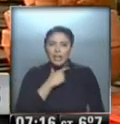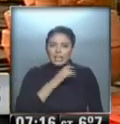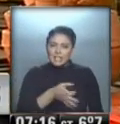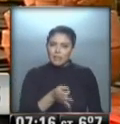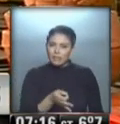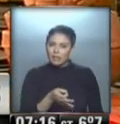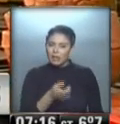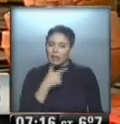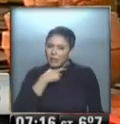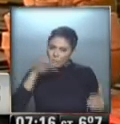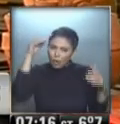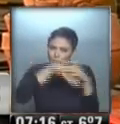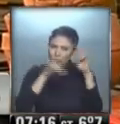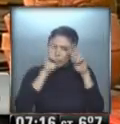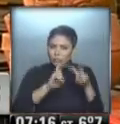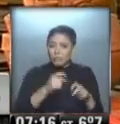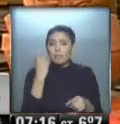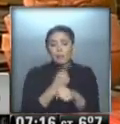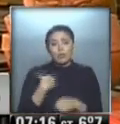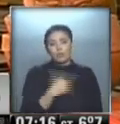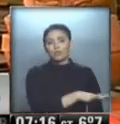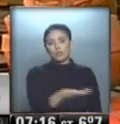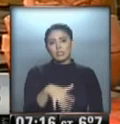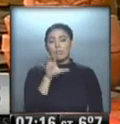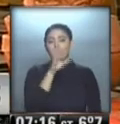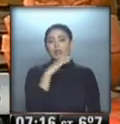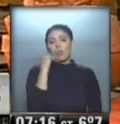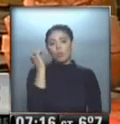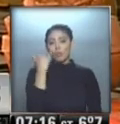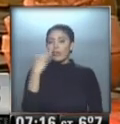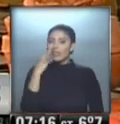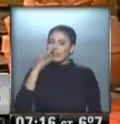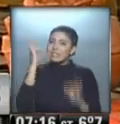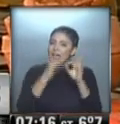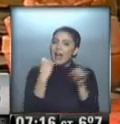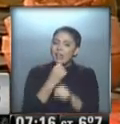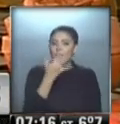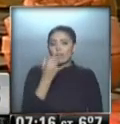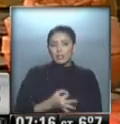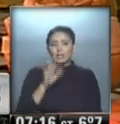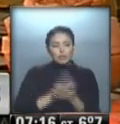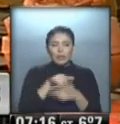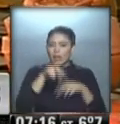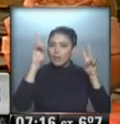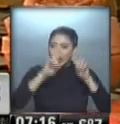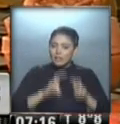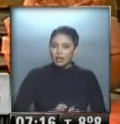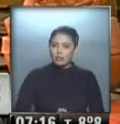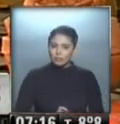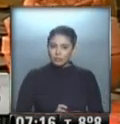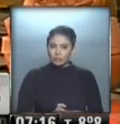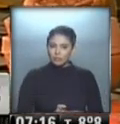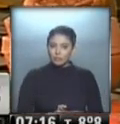porque nos merecemos primero como sociedad, nos merecemos como jujeños que se llegue hasta las últimas consecuencias en la investigación de hechos de estas características,